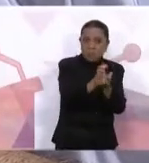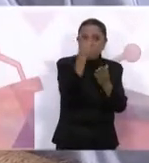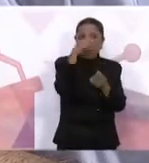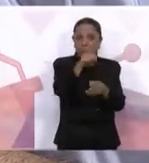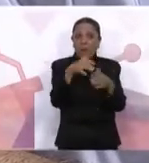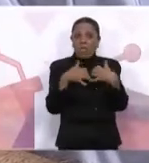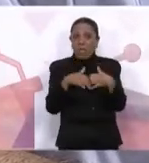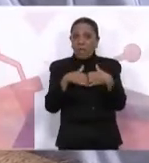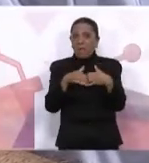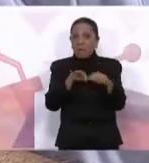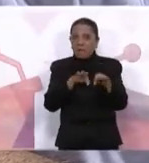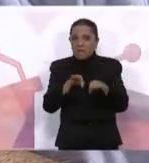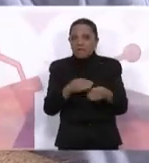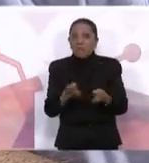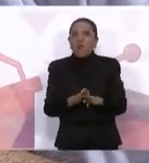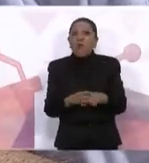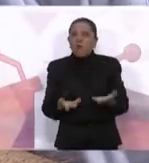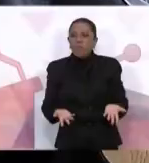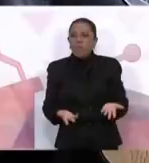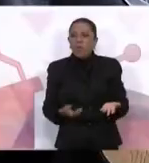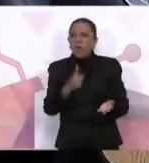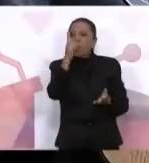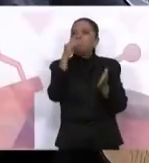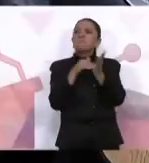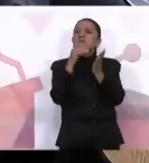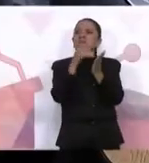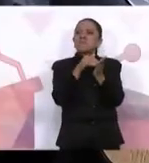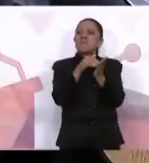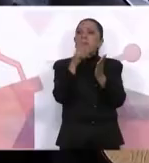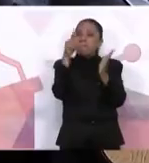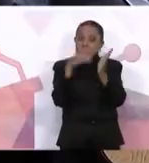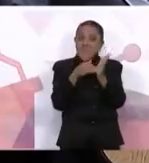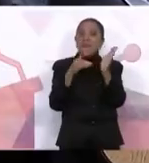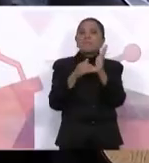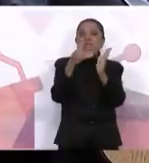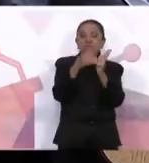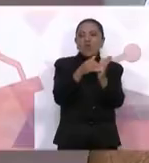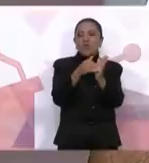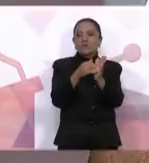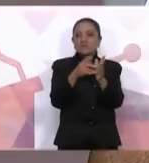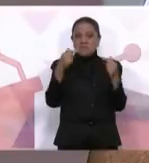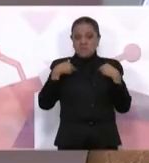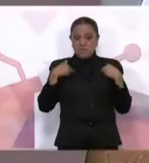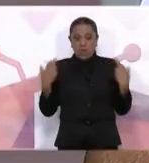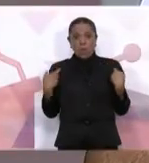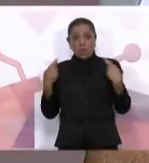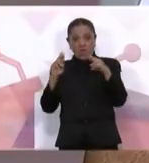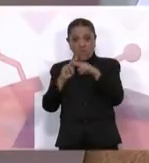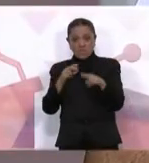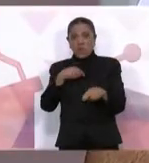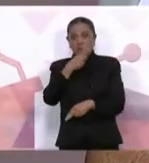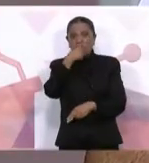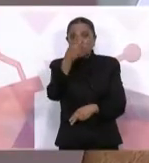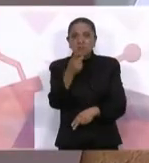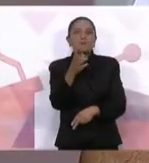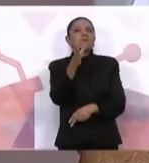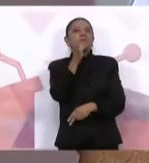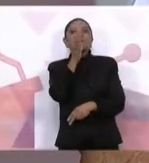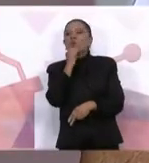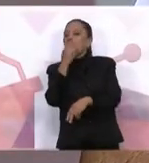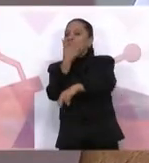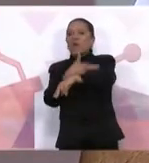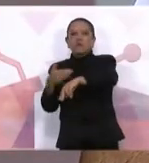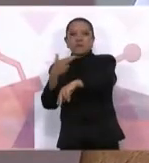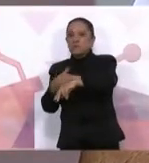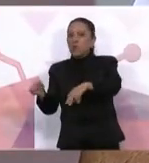un minuto como profesor morelense les digo no vamos a resolver el tema de la educación de